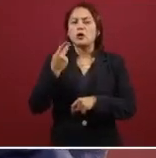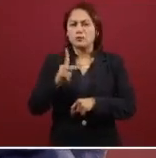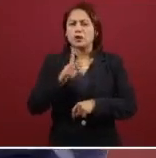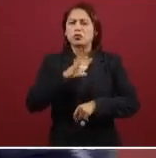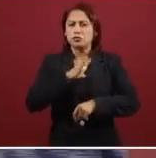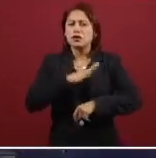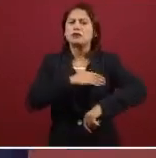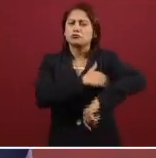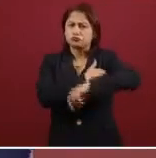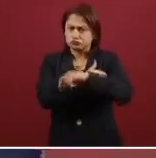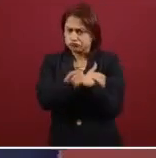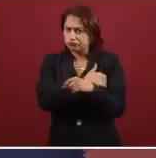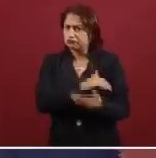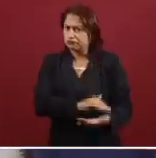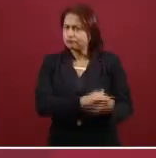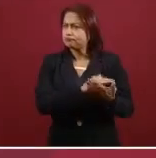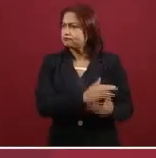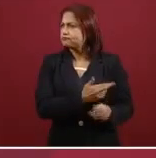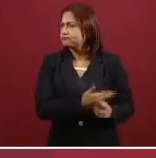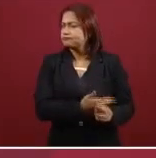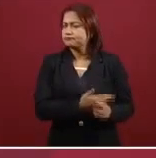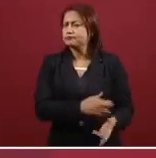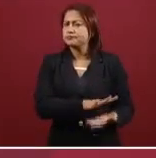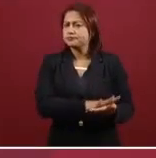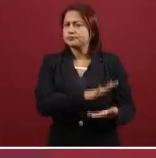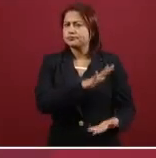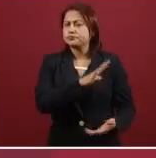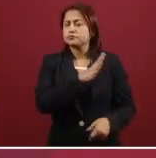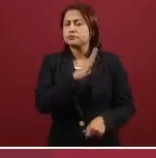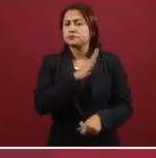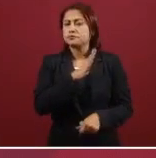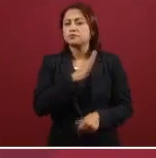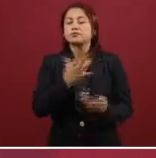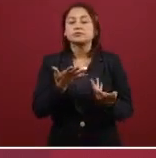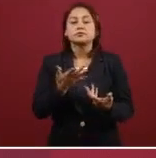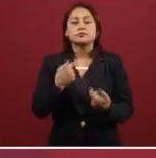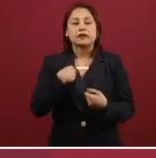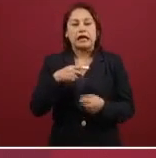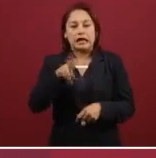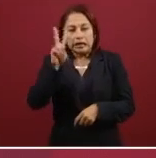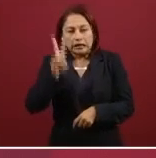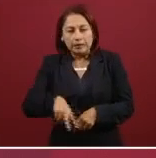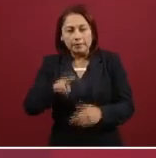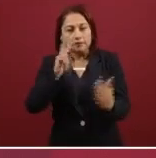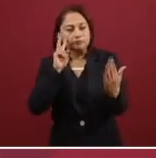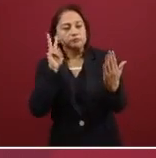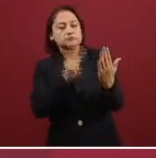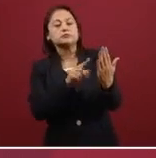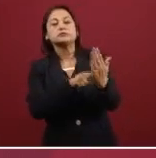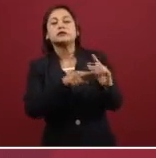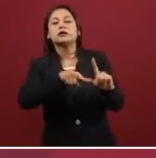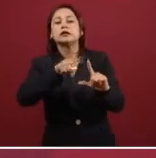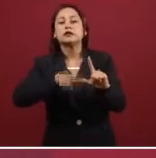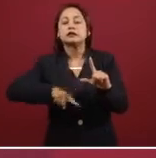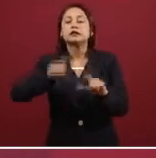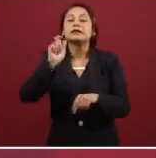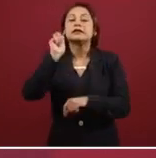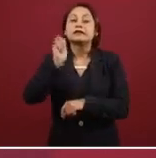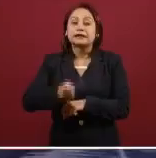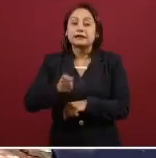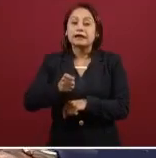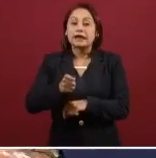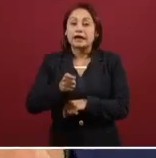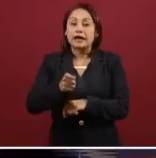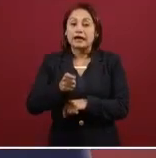En términos reales, de acuerdo al producto, es más baja la deuda